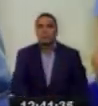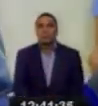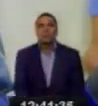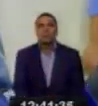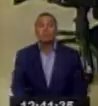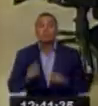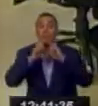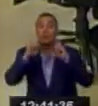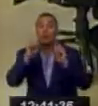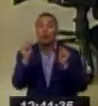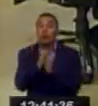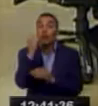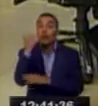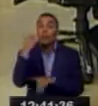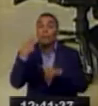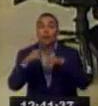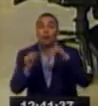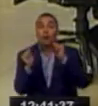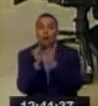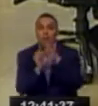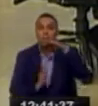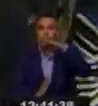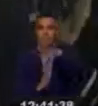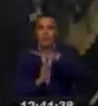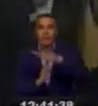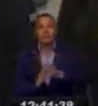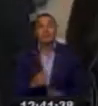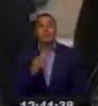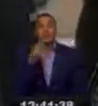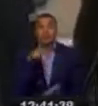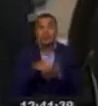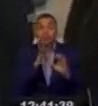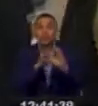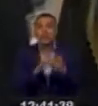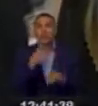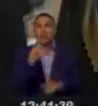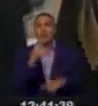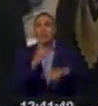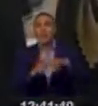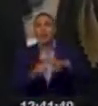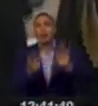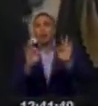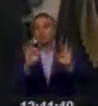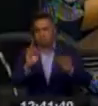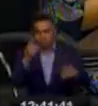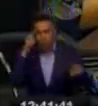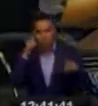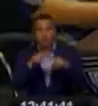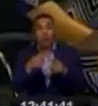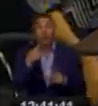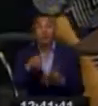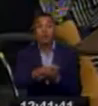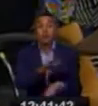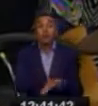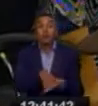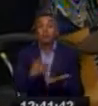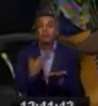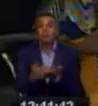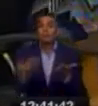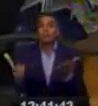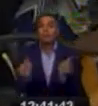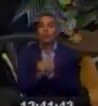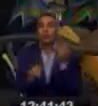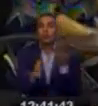en paz. Desde el Consejo de Participación Ciudadana ven positiva la medida. El consejero David Rosero asegura que el proyecto debería ir con una